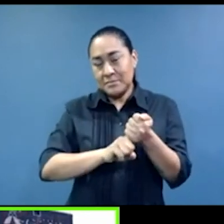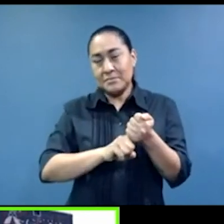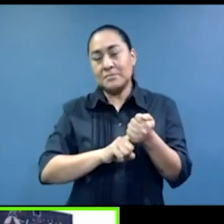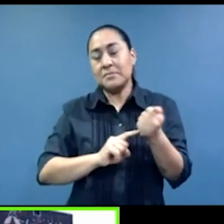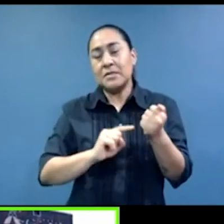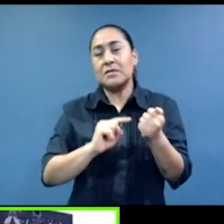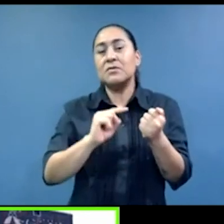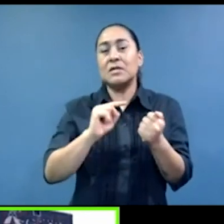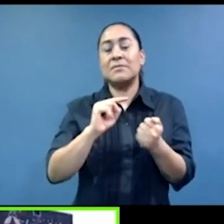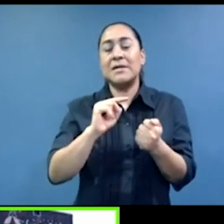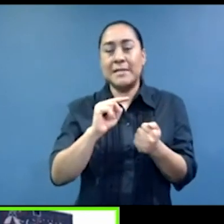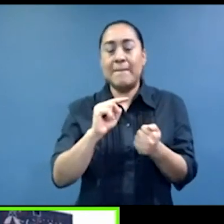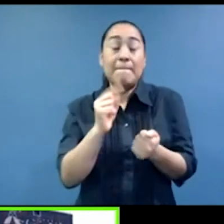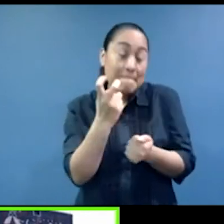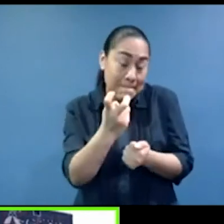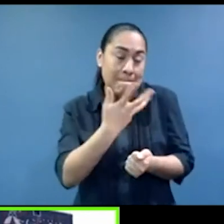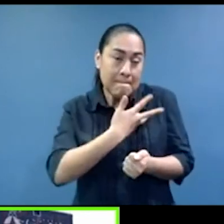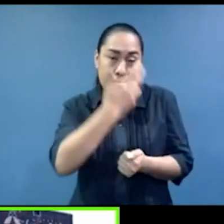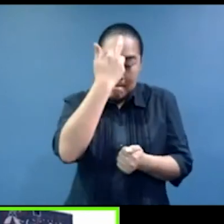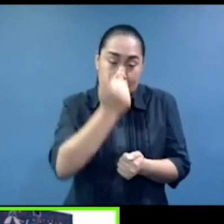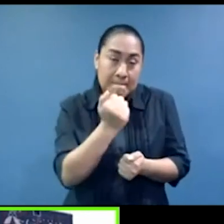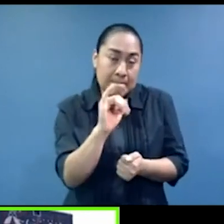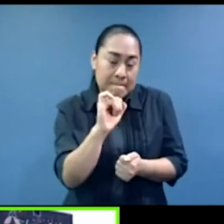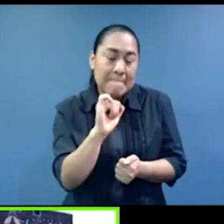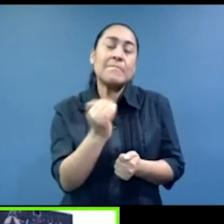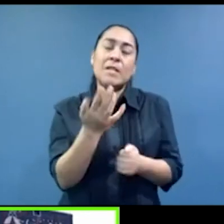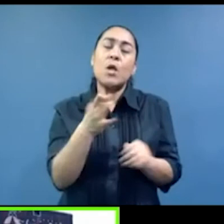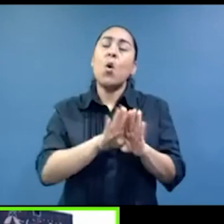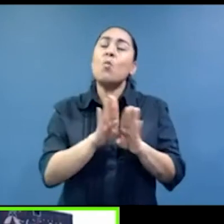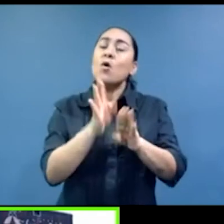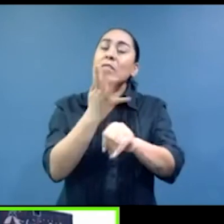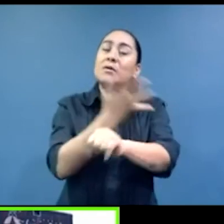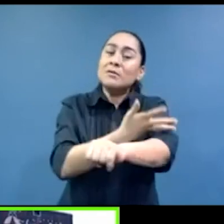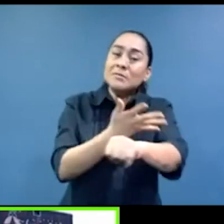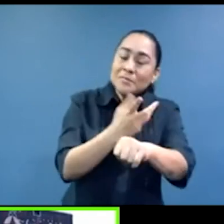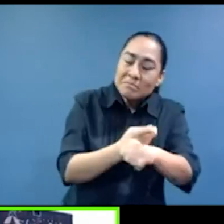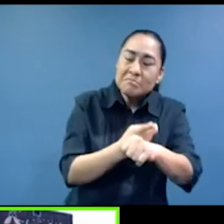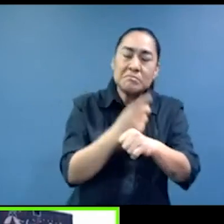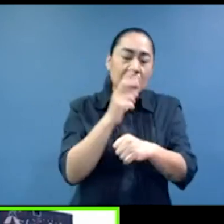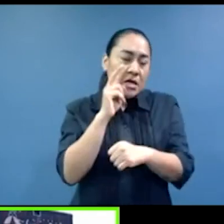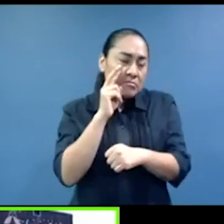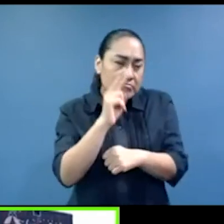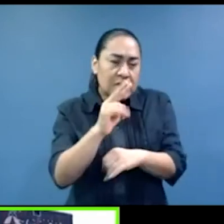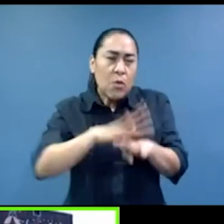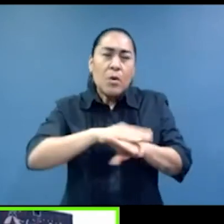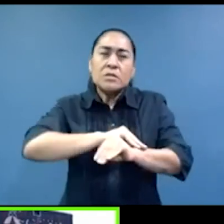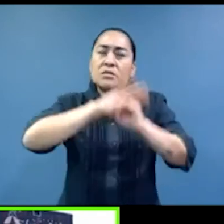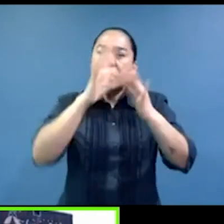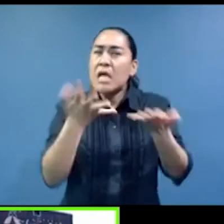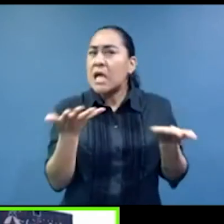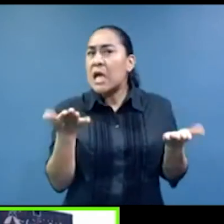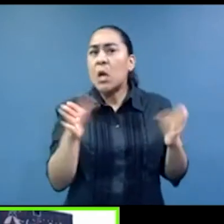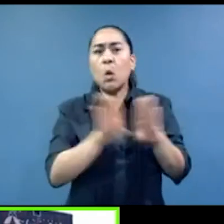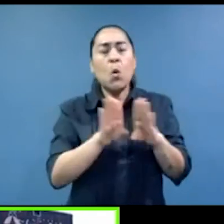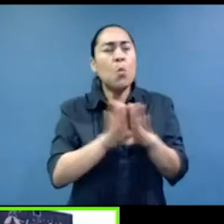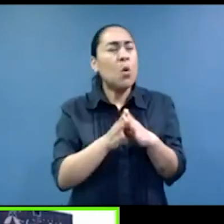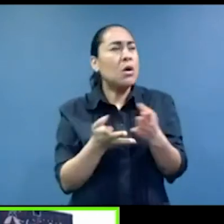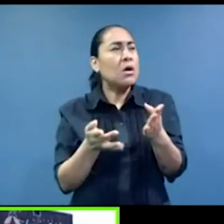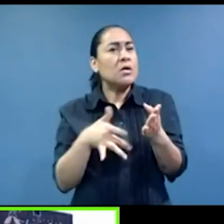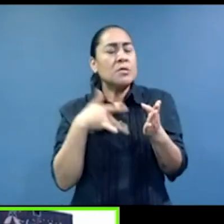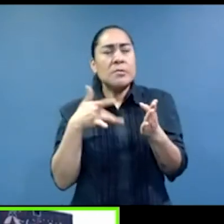sea precisamente pues muy transparente la manera en cómo se accede, que